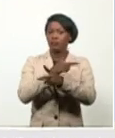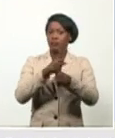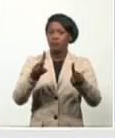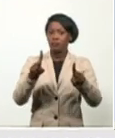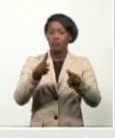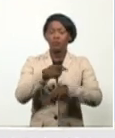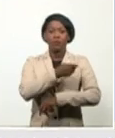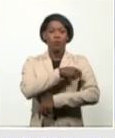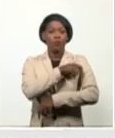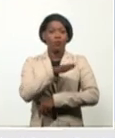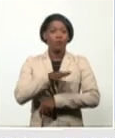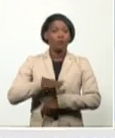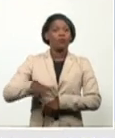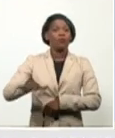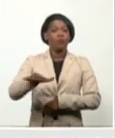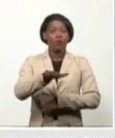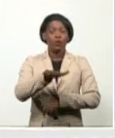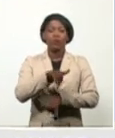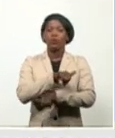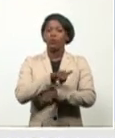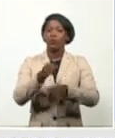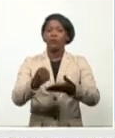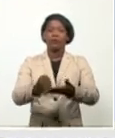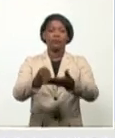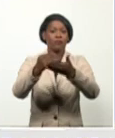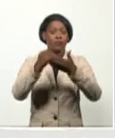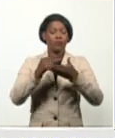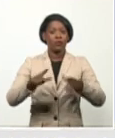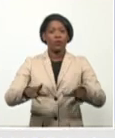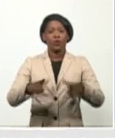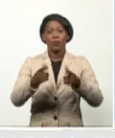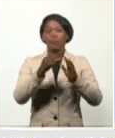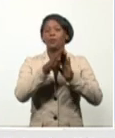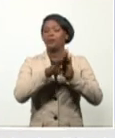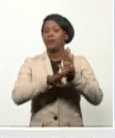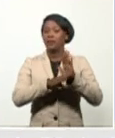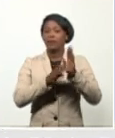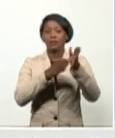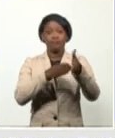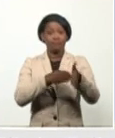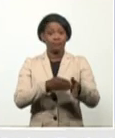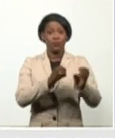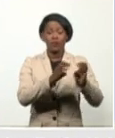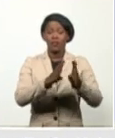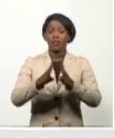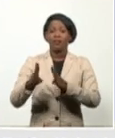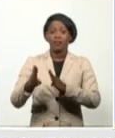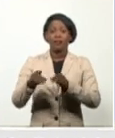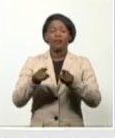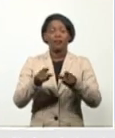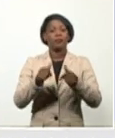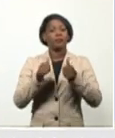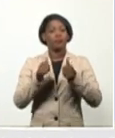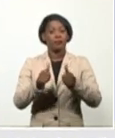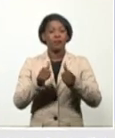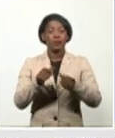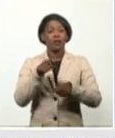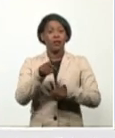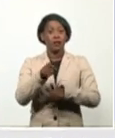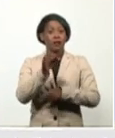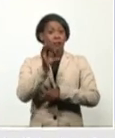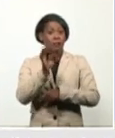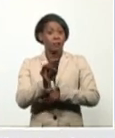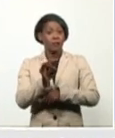población que ayuda a cumplir las medidas y sobre todo que acude